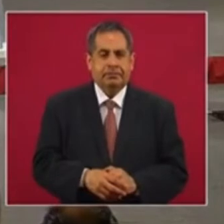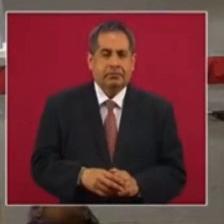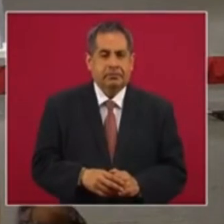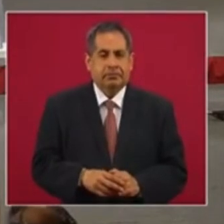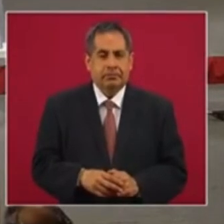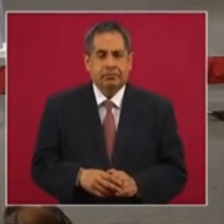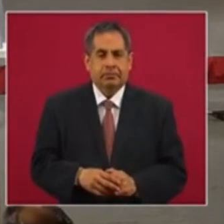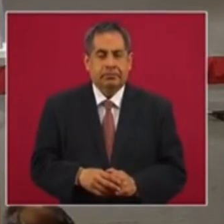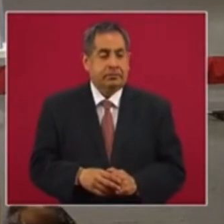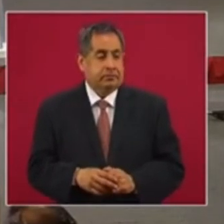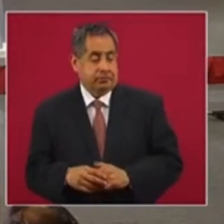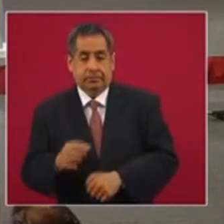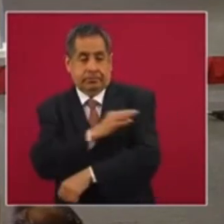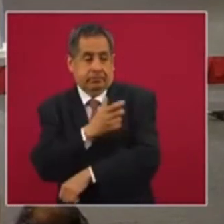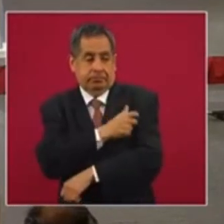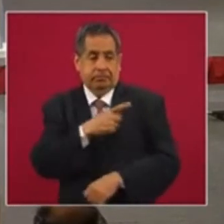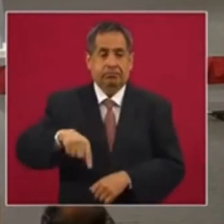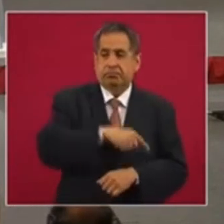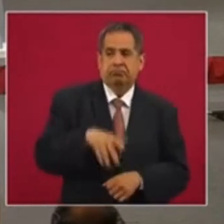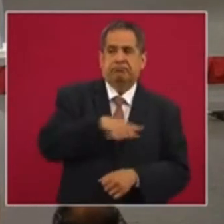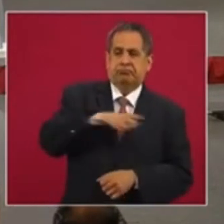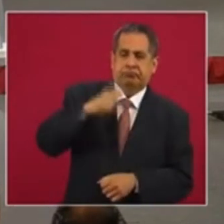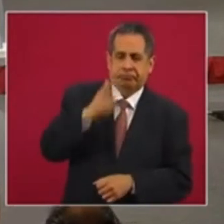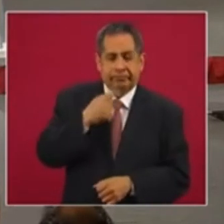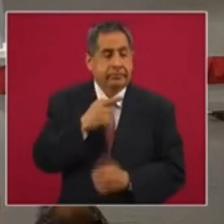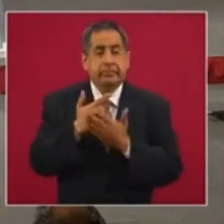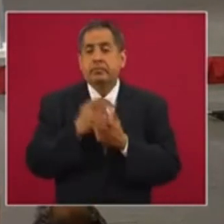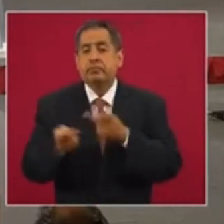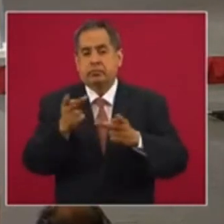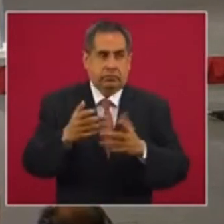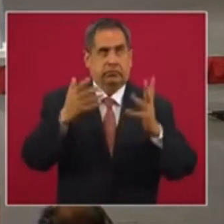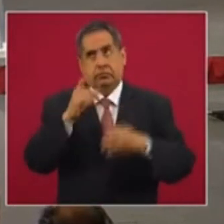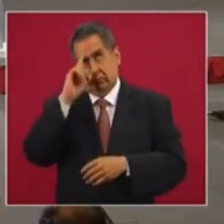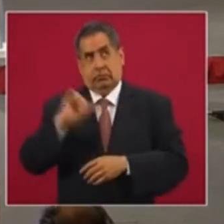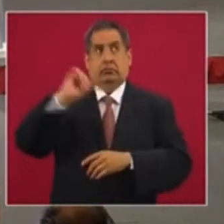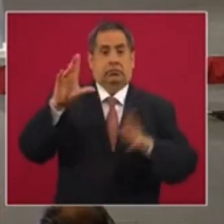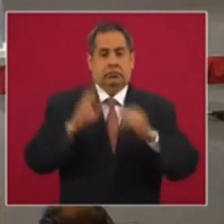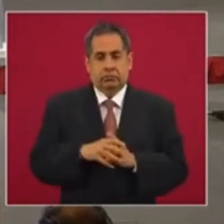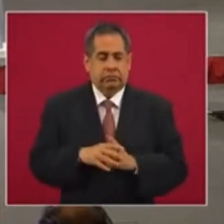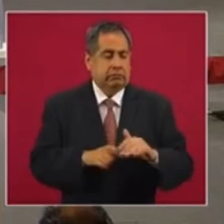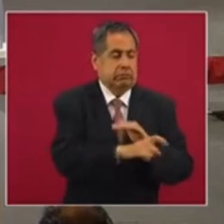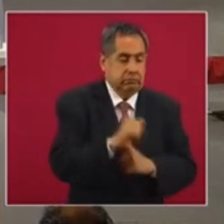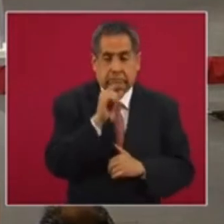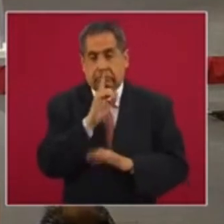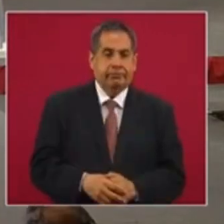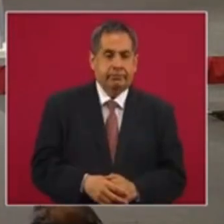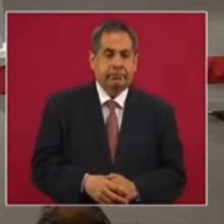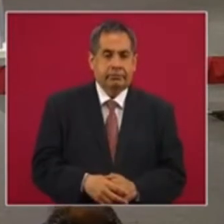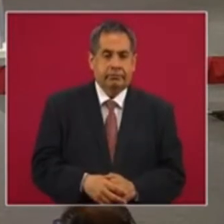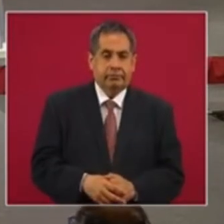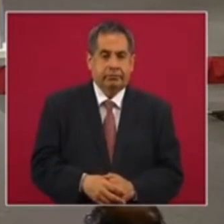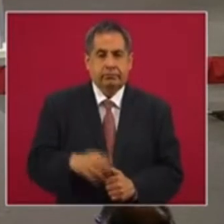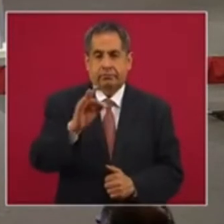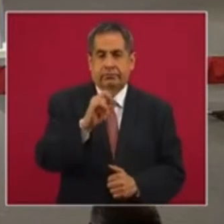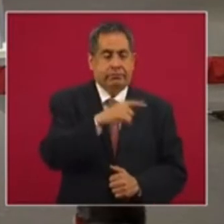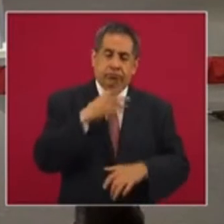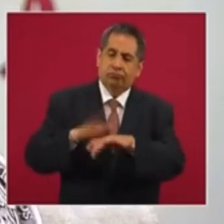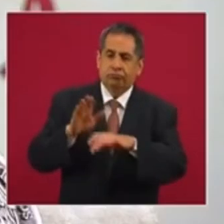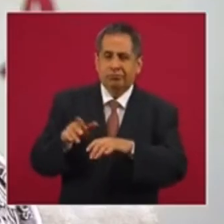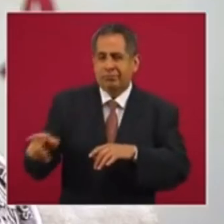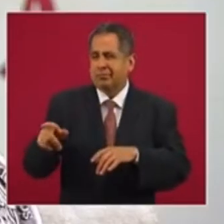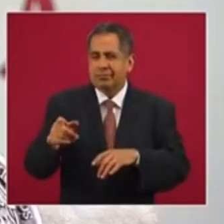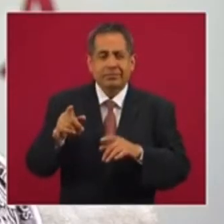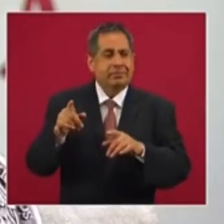mismo. Rechaza vacuna, una cuarta parte. Una encuesta muy profesional, muy cuchareada. Acusa FREN en salud medidas